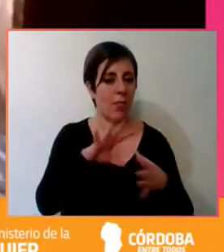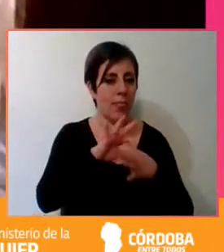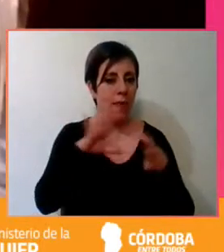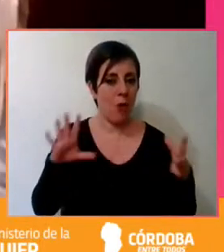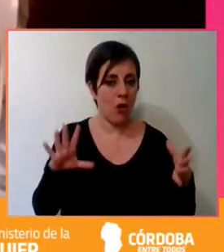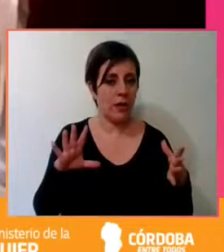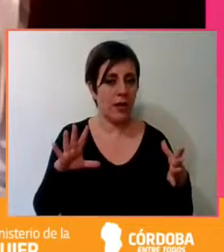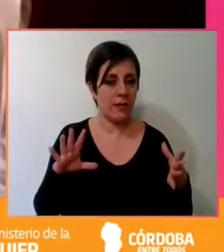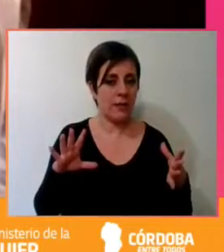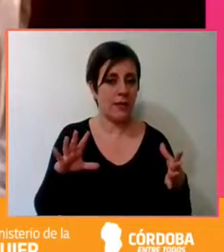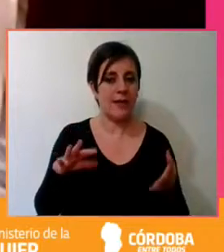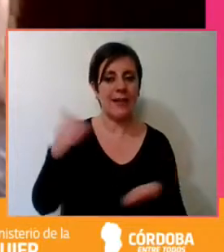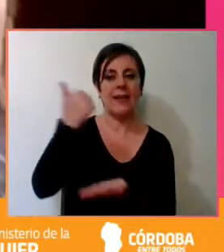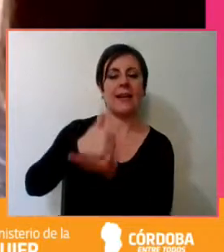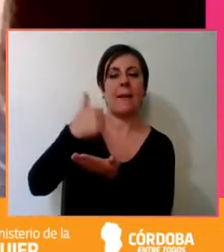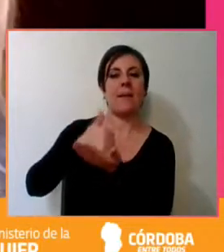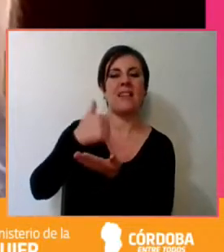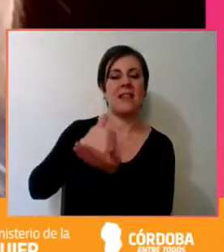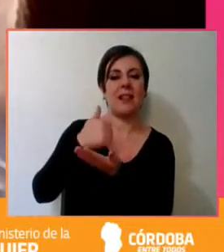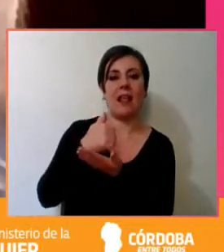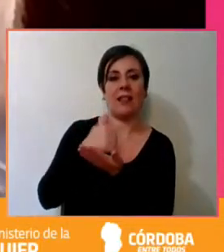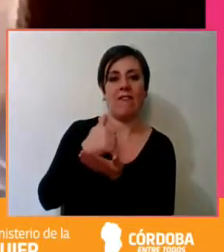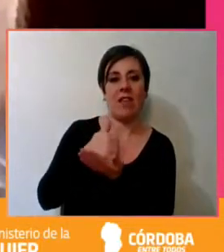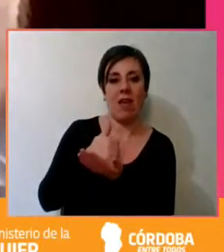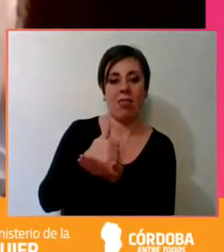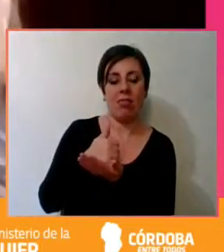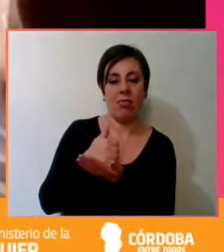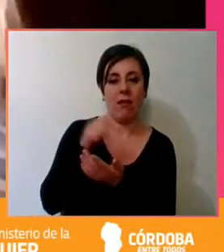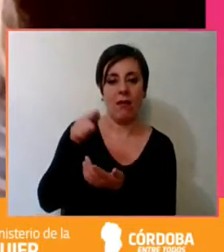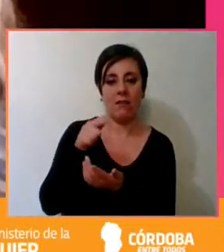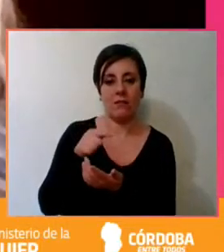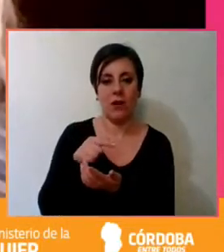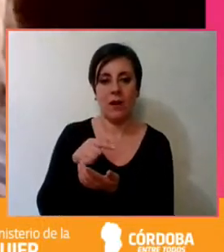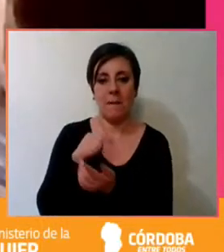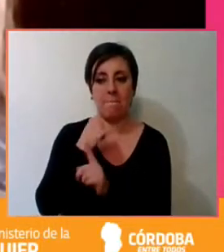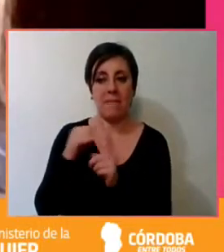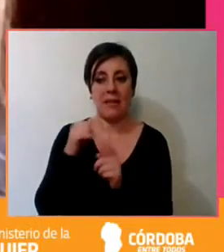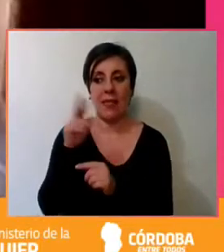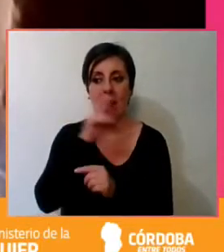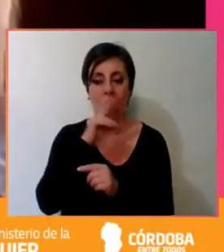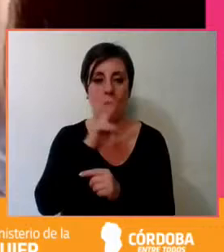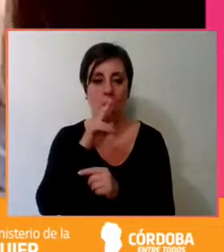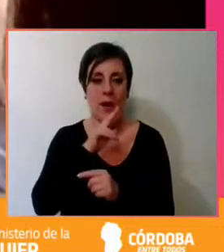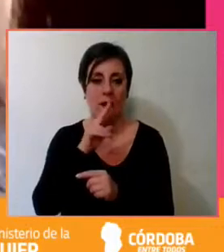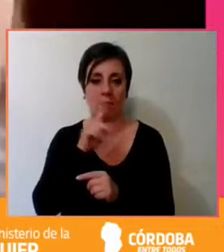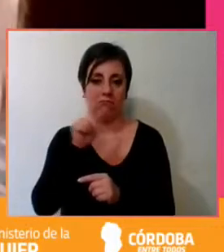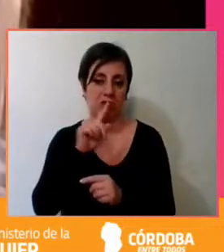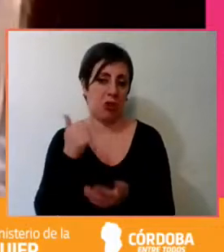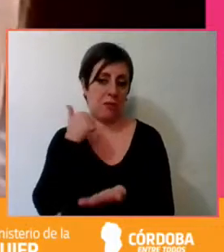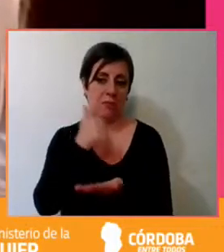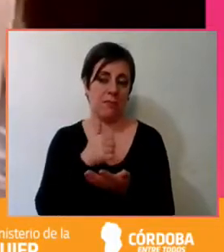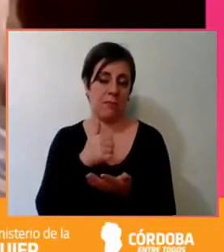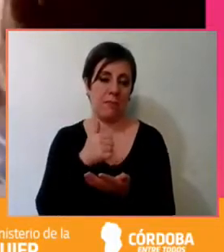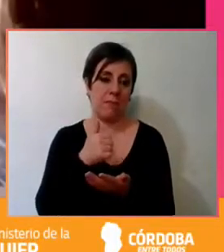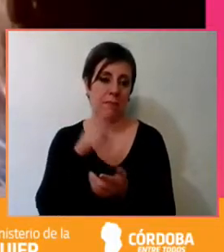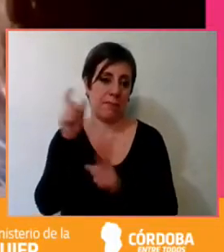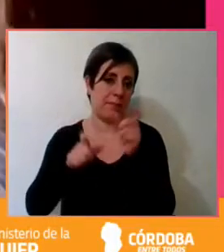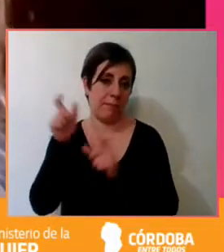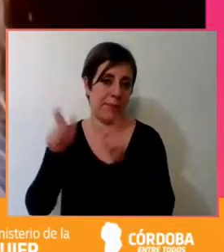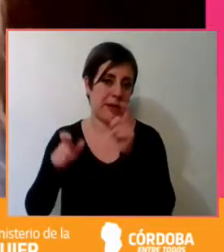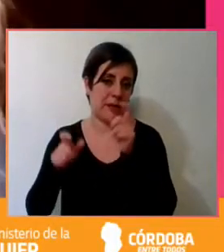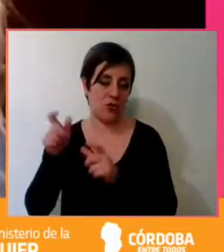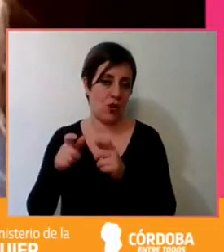de representatividad, y la mitad de las mujeres no estamos, la mitad de la población que somos las mujeres